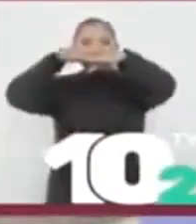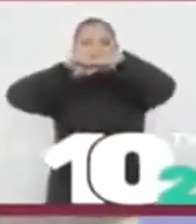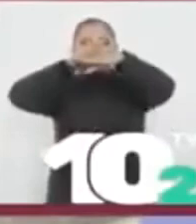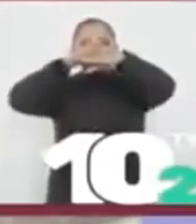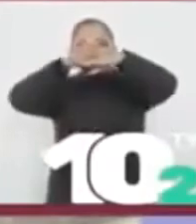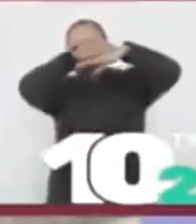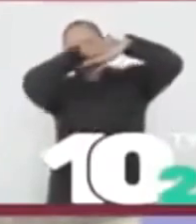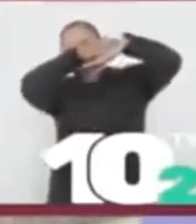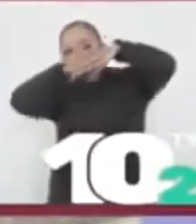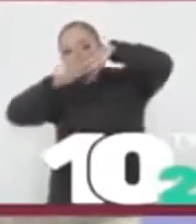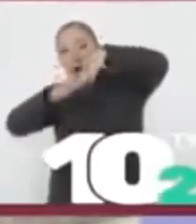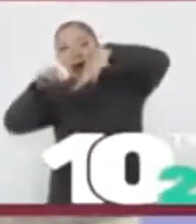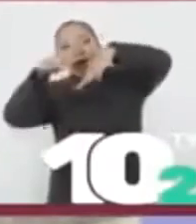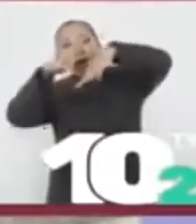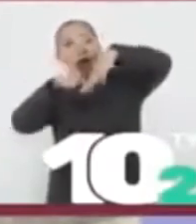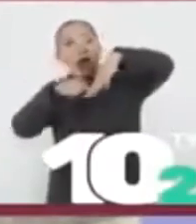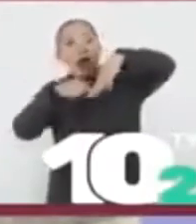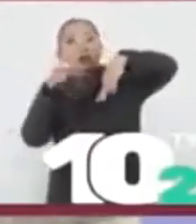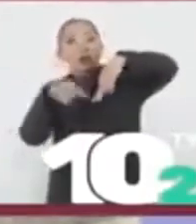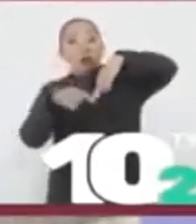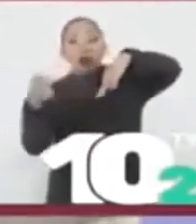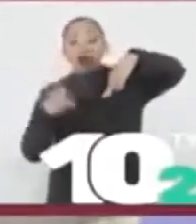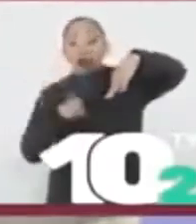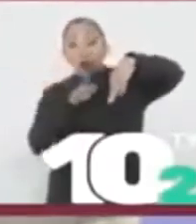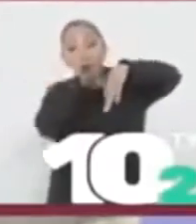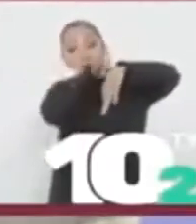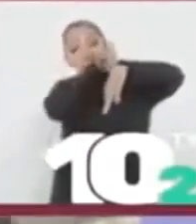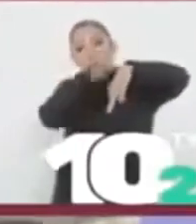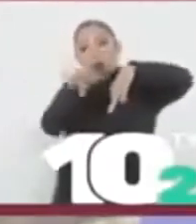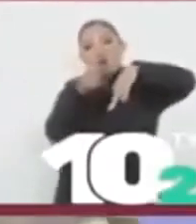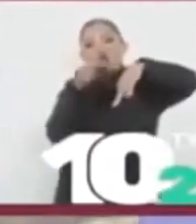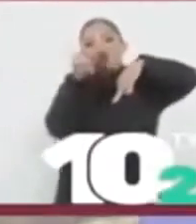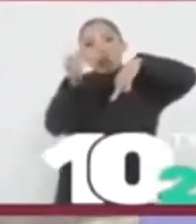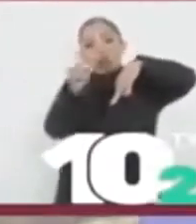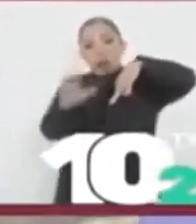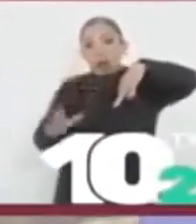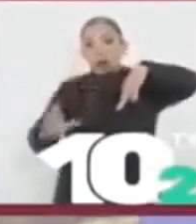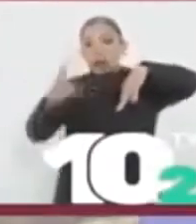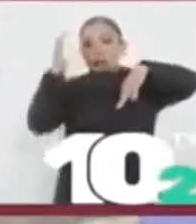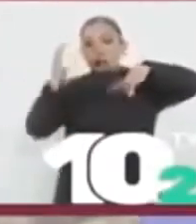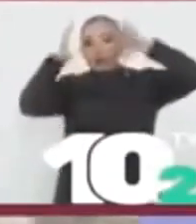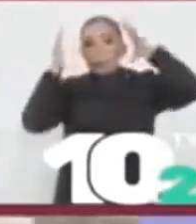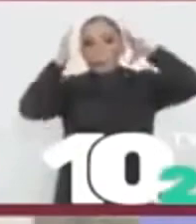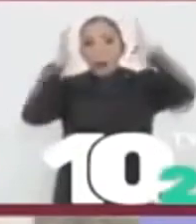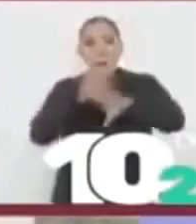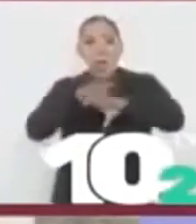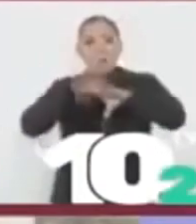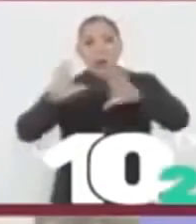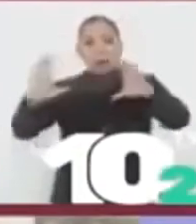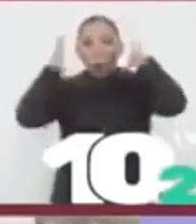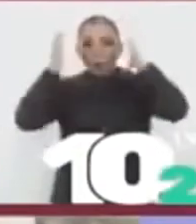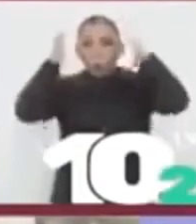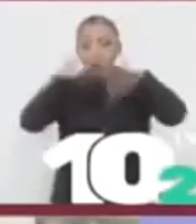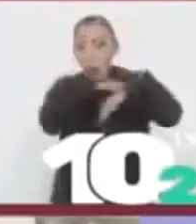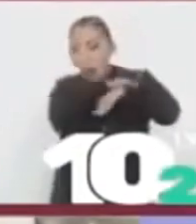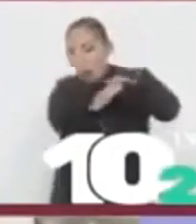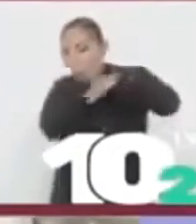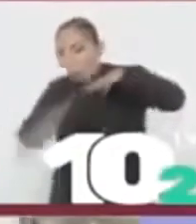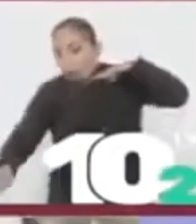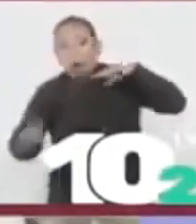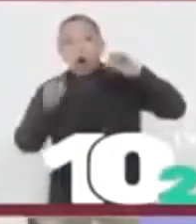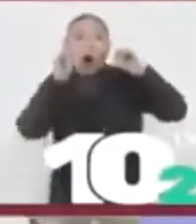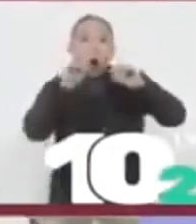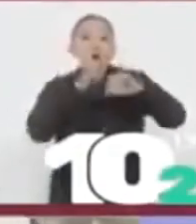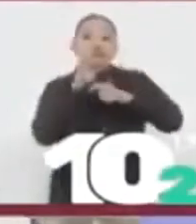una superficie inclinada, sufriría la acción de una fuerza que modifica su rapidez, aumentándola